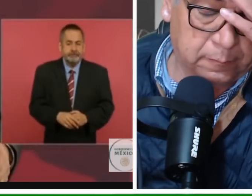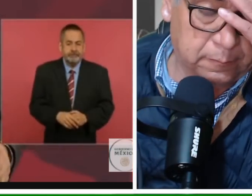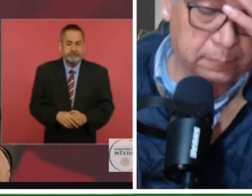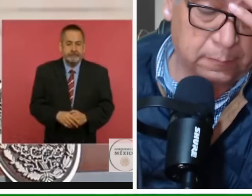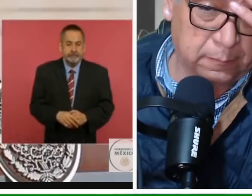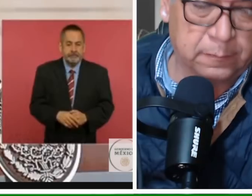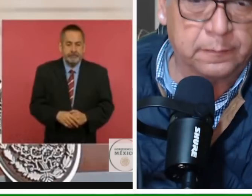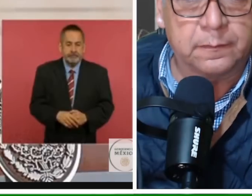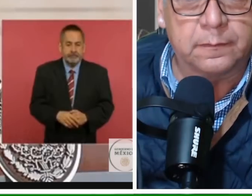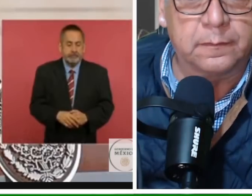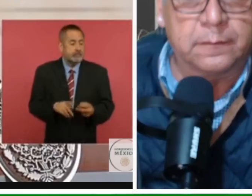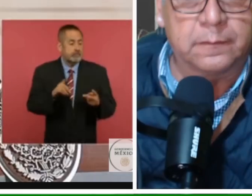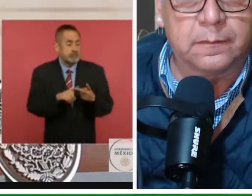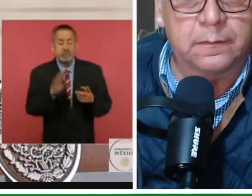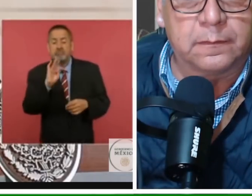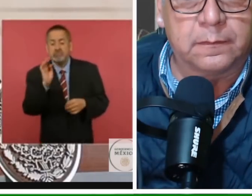martirizando.